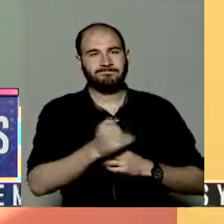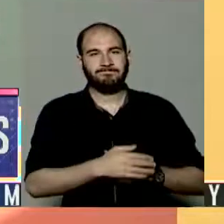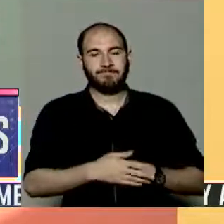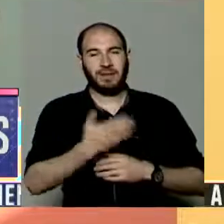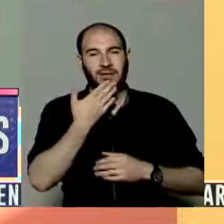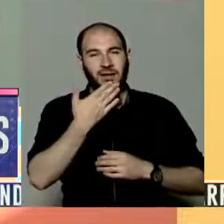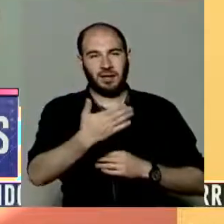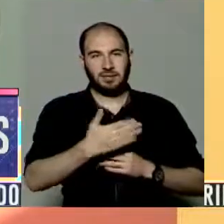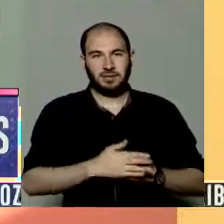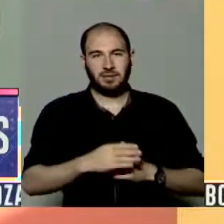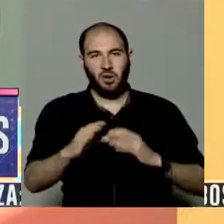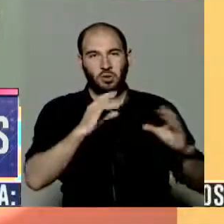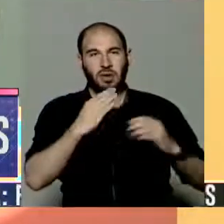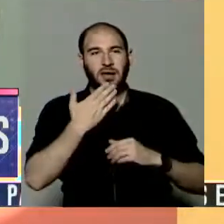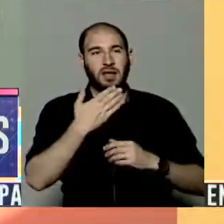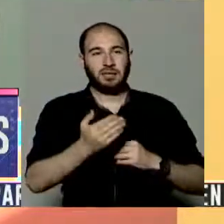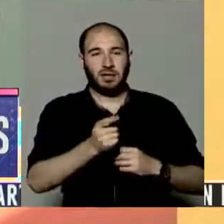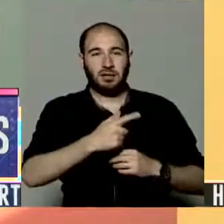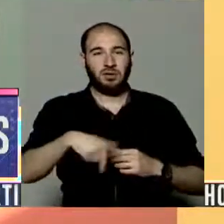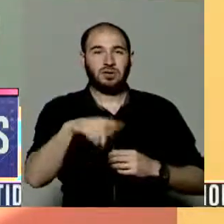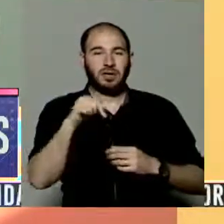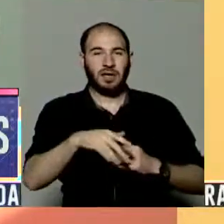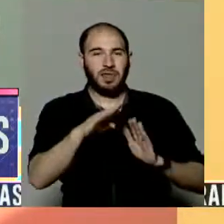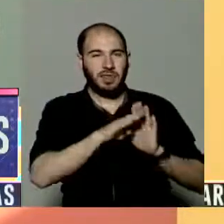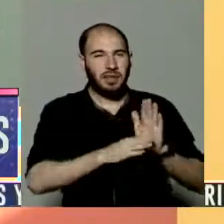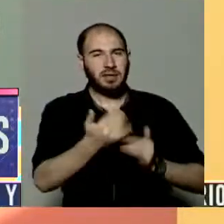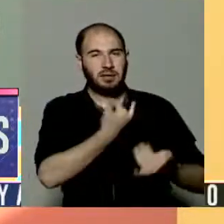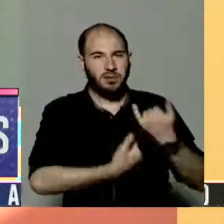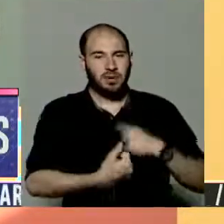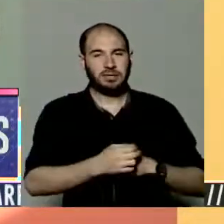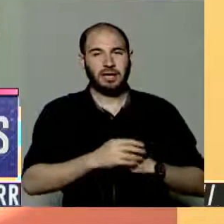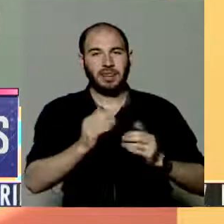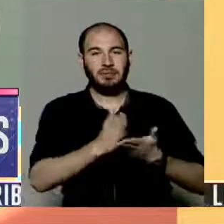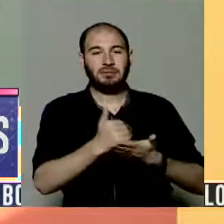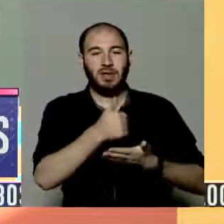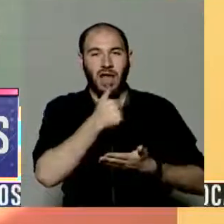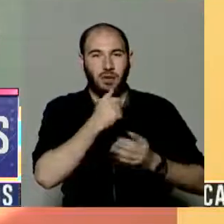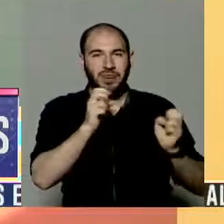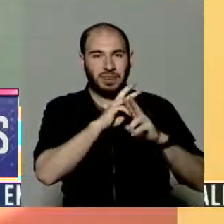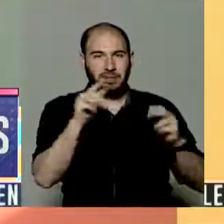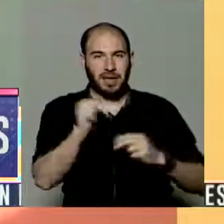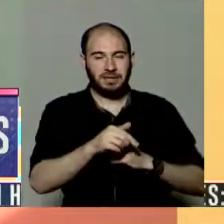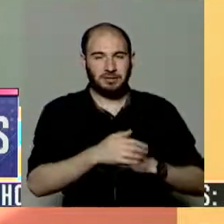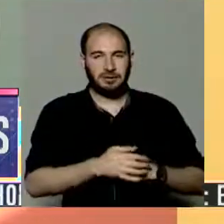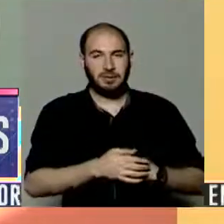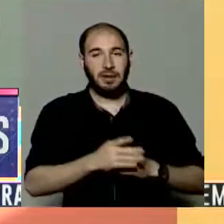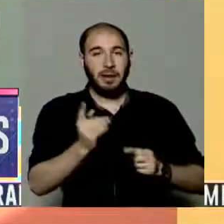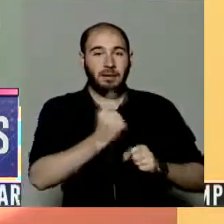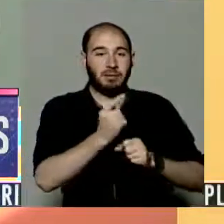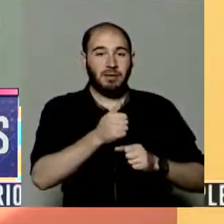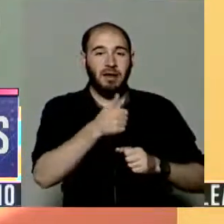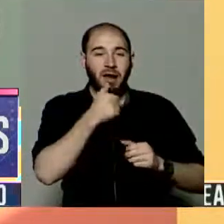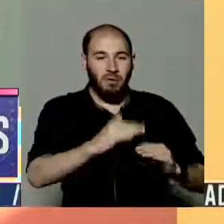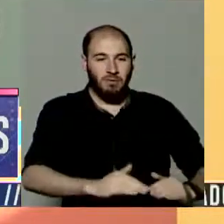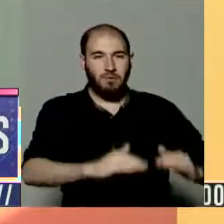Rubén, muchísimas gracias por esta comunicación. Queríamos tener detalles de parte de Irrigación con respecto a esta situación que se vive, por un lado, por el caudal